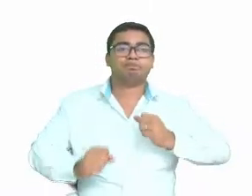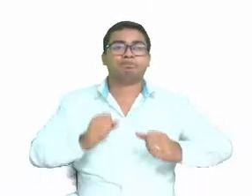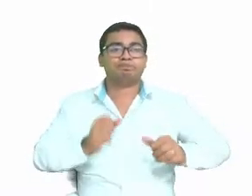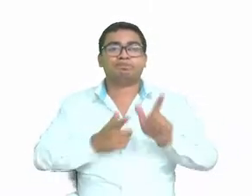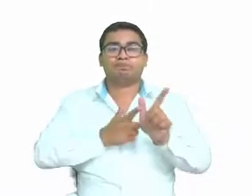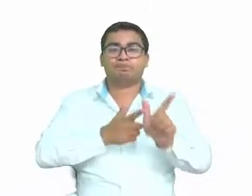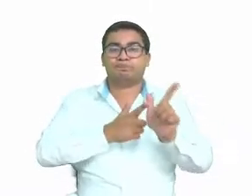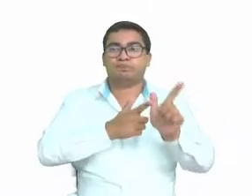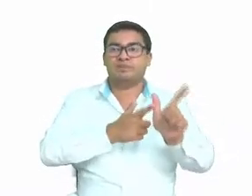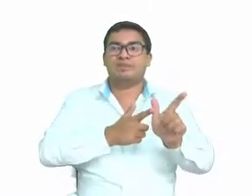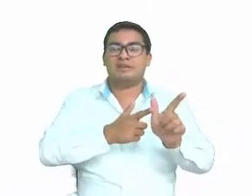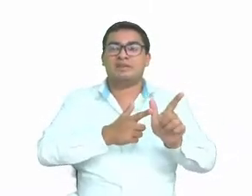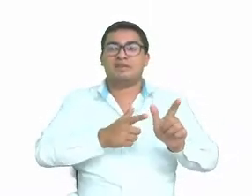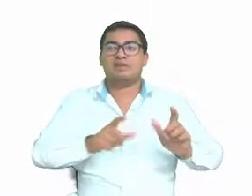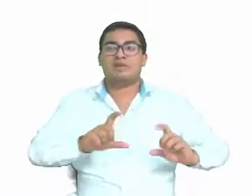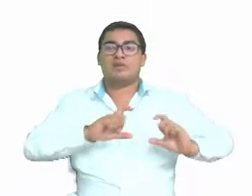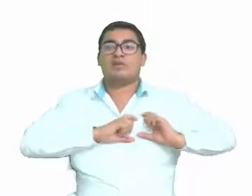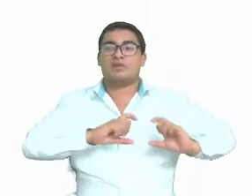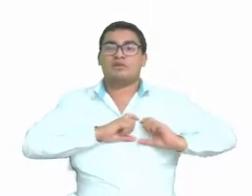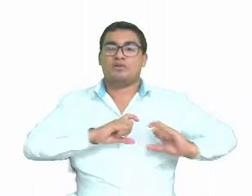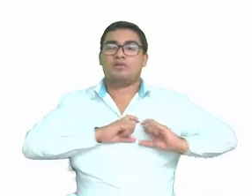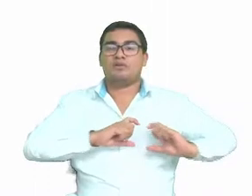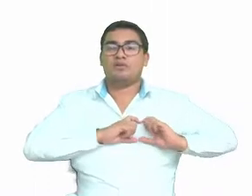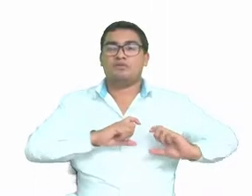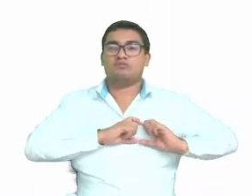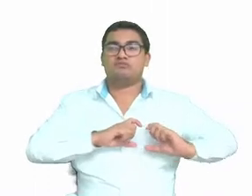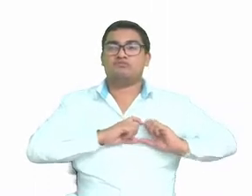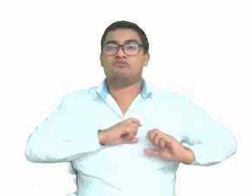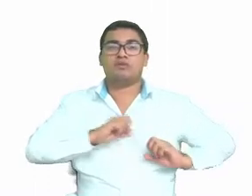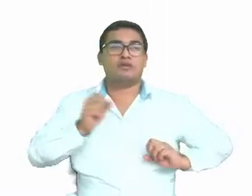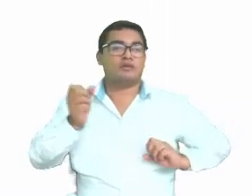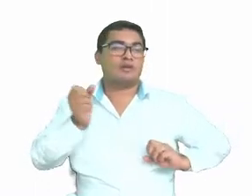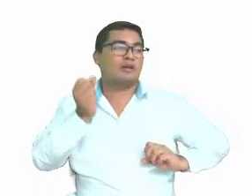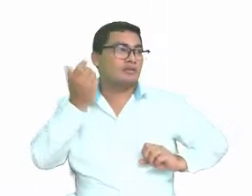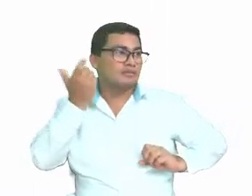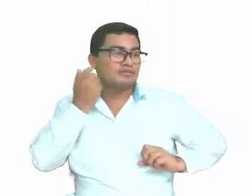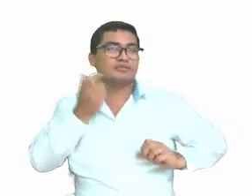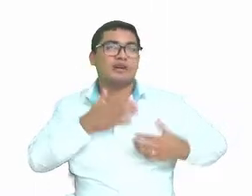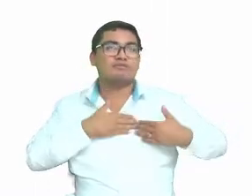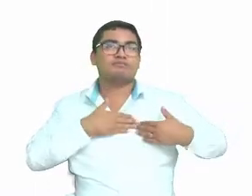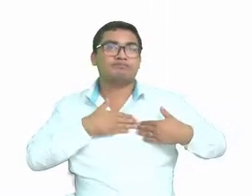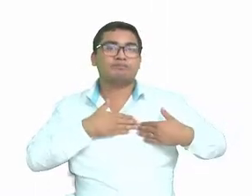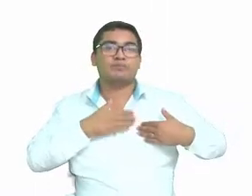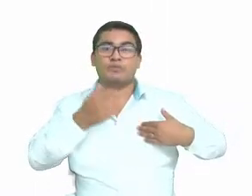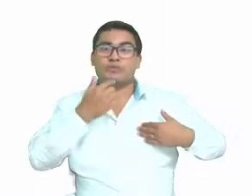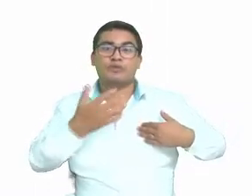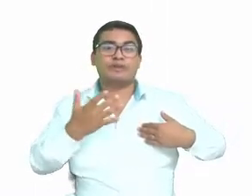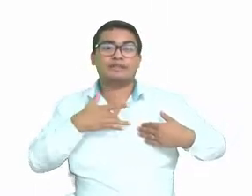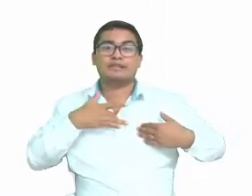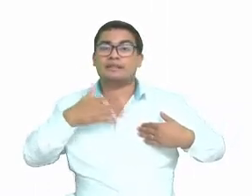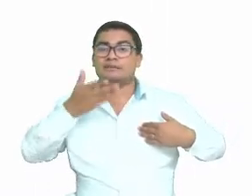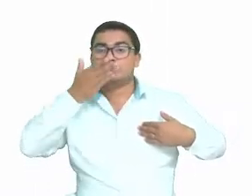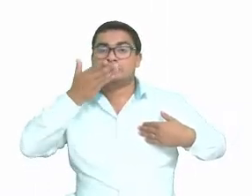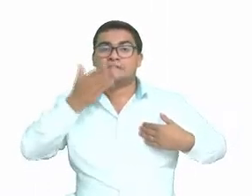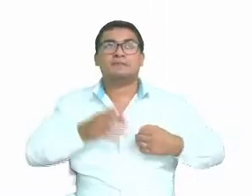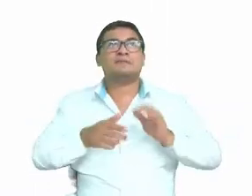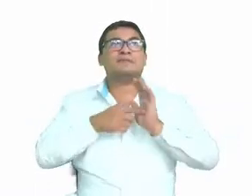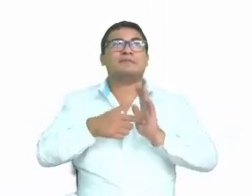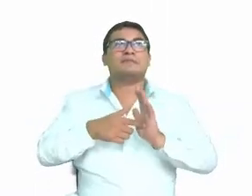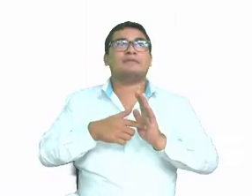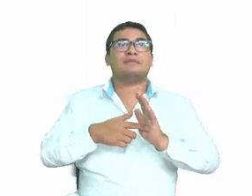el corazón tiene que acelerar porque necesita más oxígeno todo tu cuerpo, ¿no? Como podemos ver en esa imagen, es la imagen en el